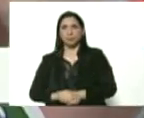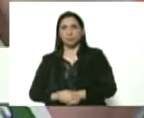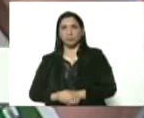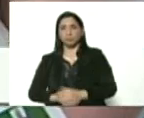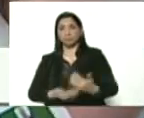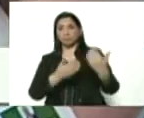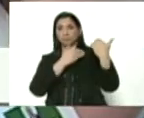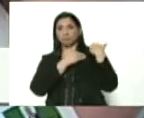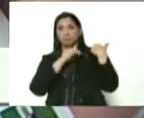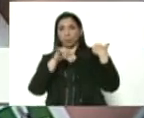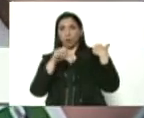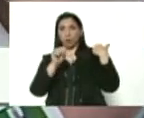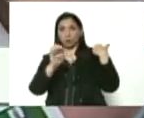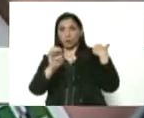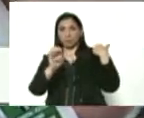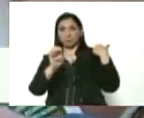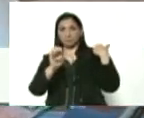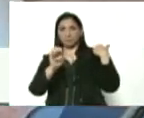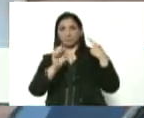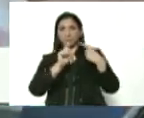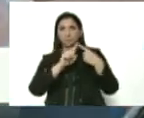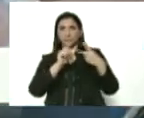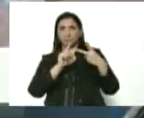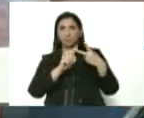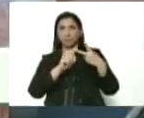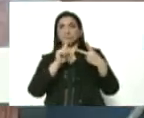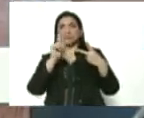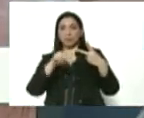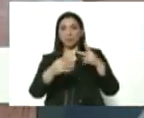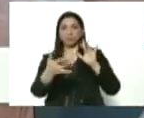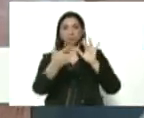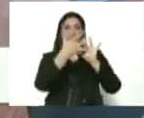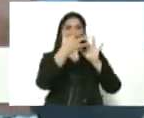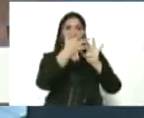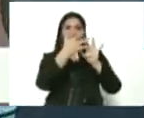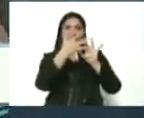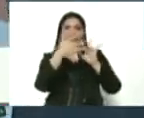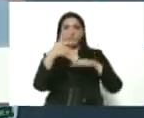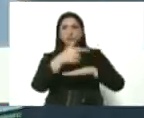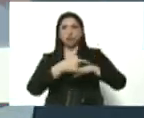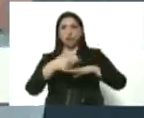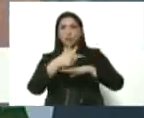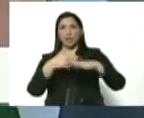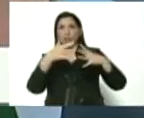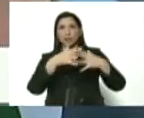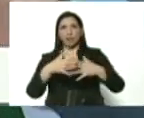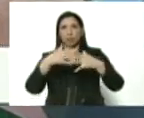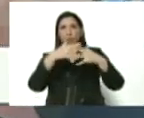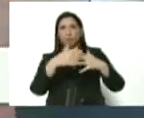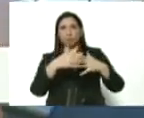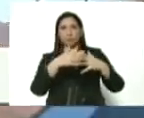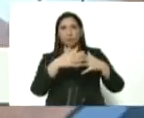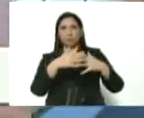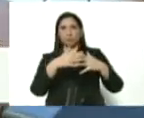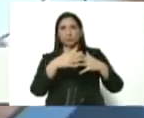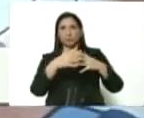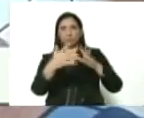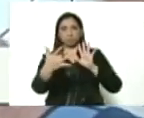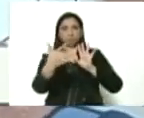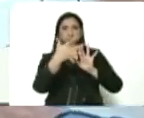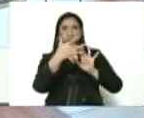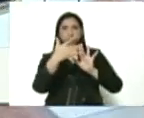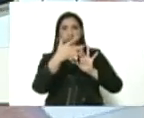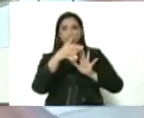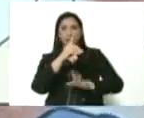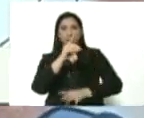encarnado en José Alberto Socorro Hernández, que a su vez es en enlace con el gobierno de los Estados Unidos de Norteamérica, a través de